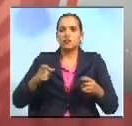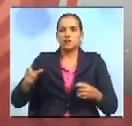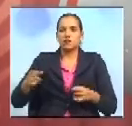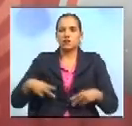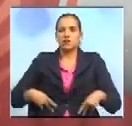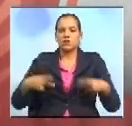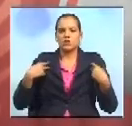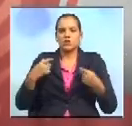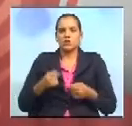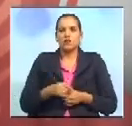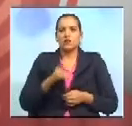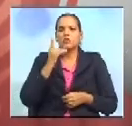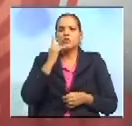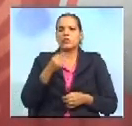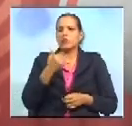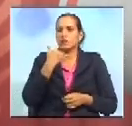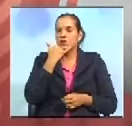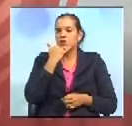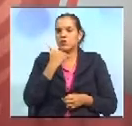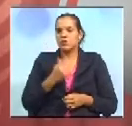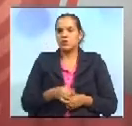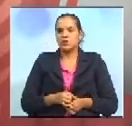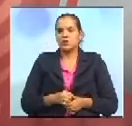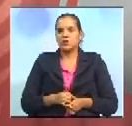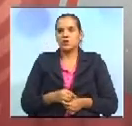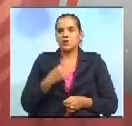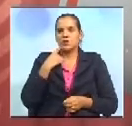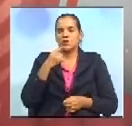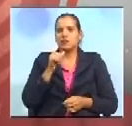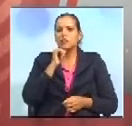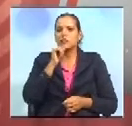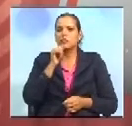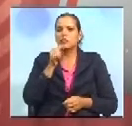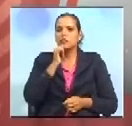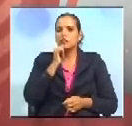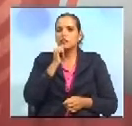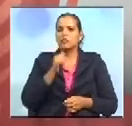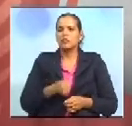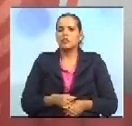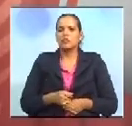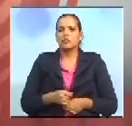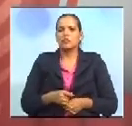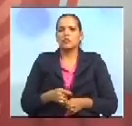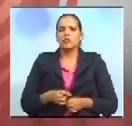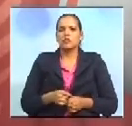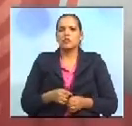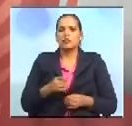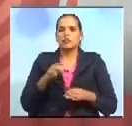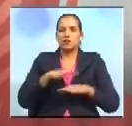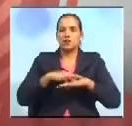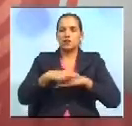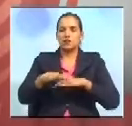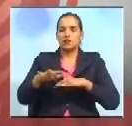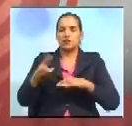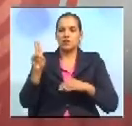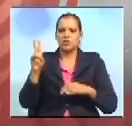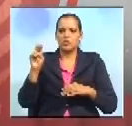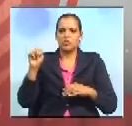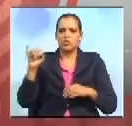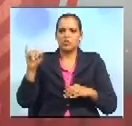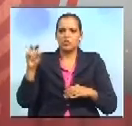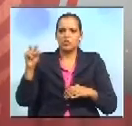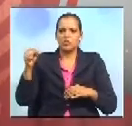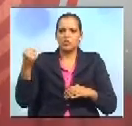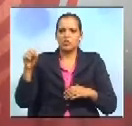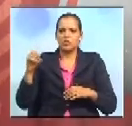sector expresaron su malestar por la falta de líquido vital durante los últimos días. Barrios como Unidos Somos Más,